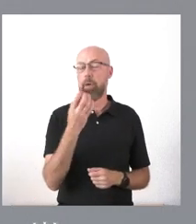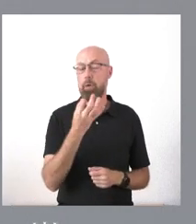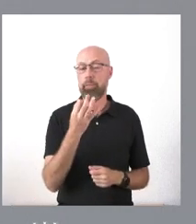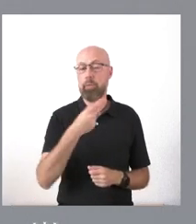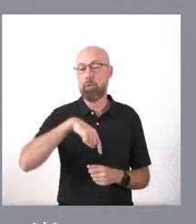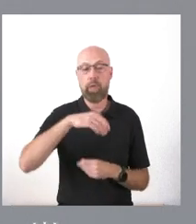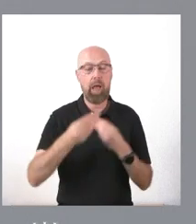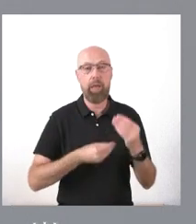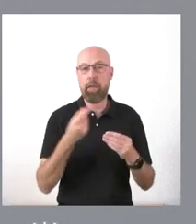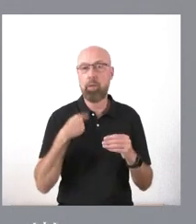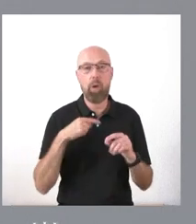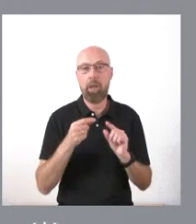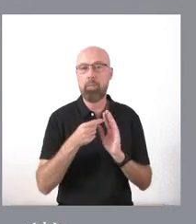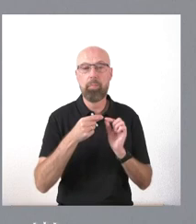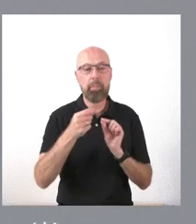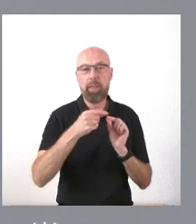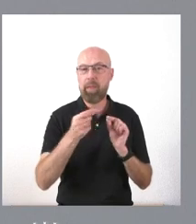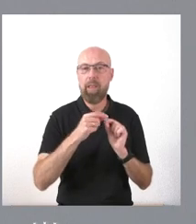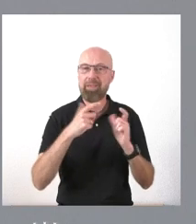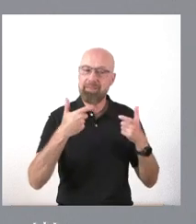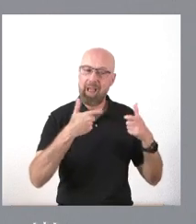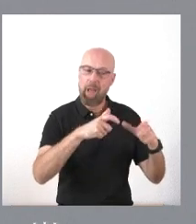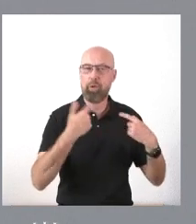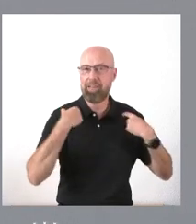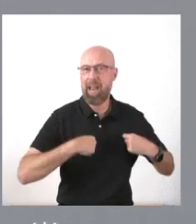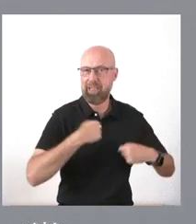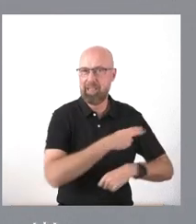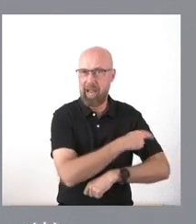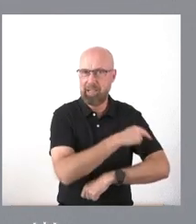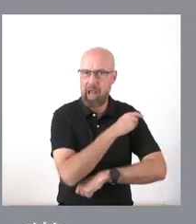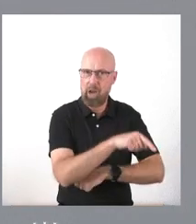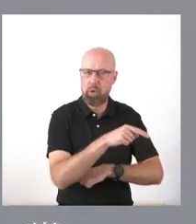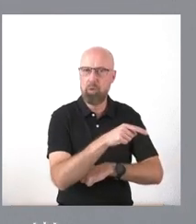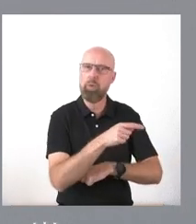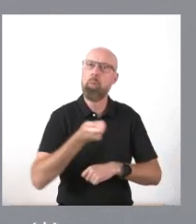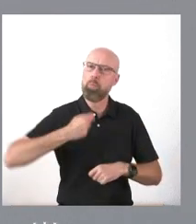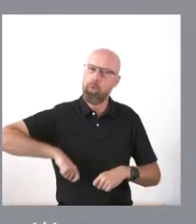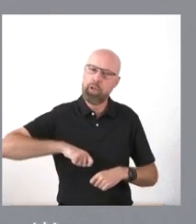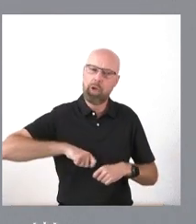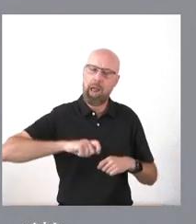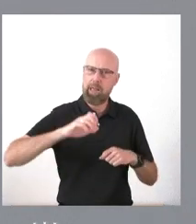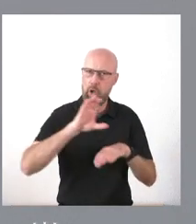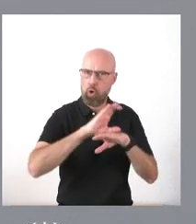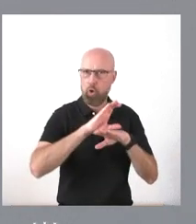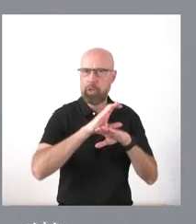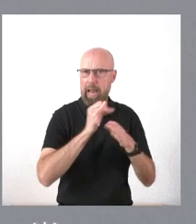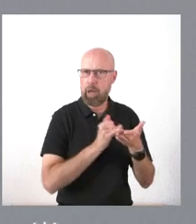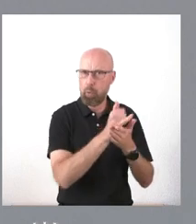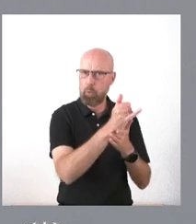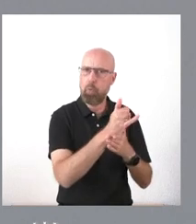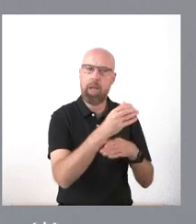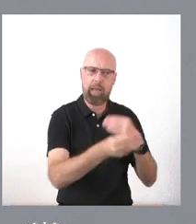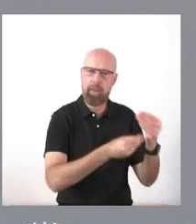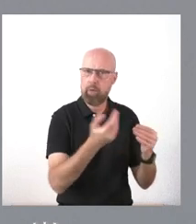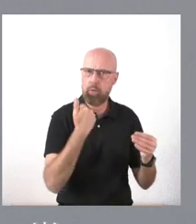actuación en el ámbito sanitario en eso están trabajando Los profesionales sanitarios en la consejería de agricultura para esta guía de actuación